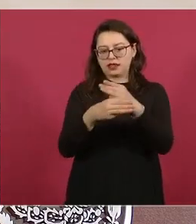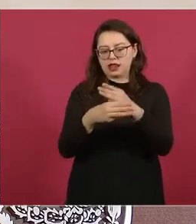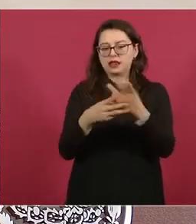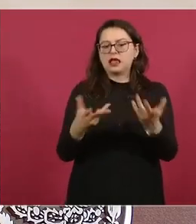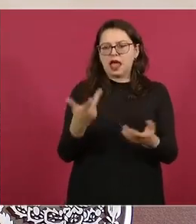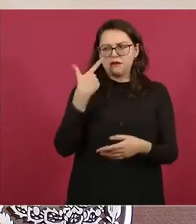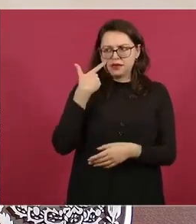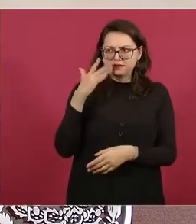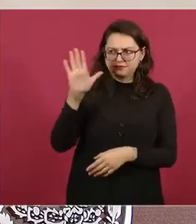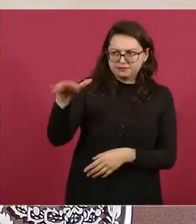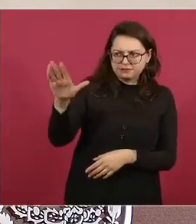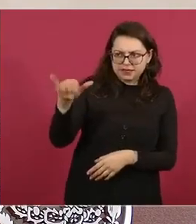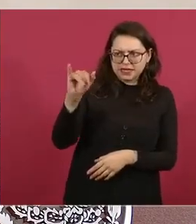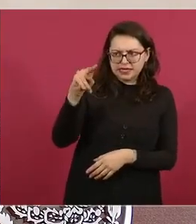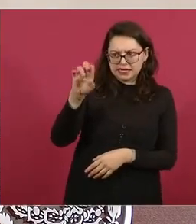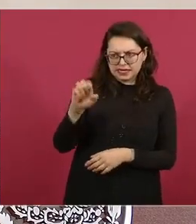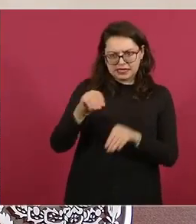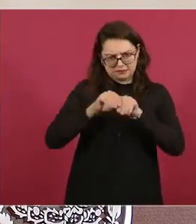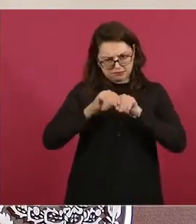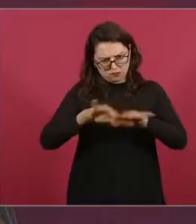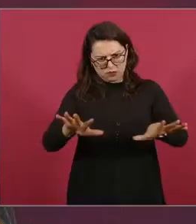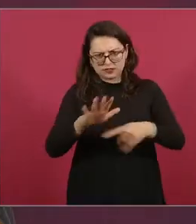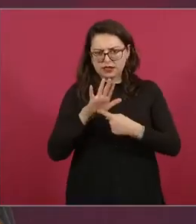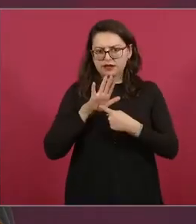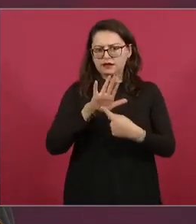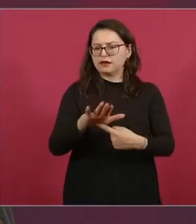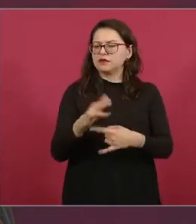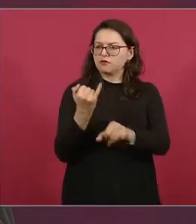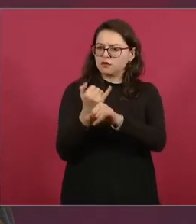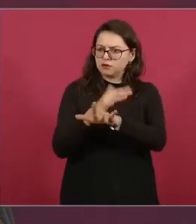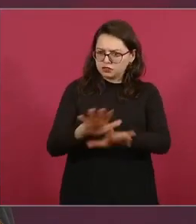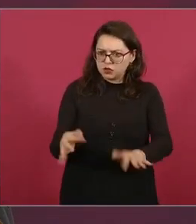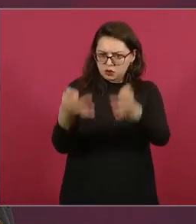proceso, que lo transparenten